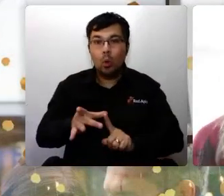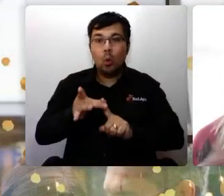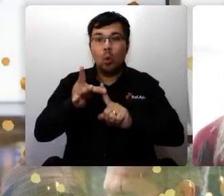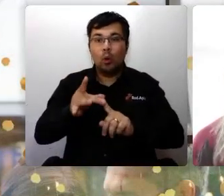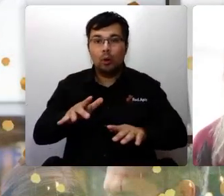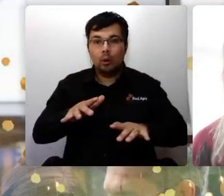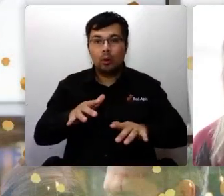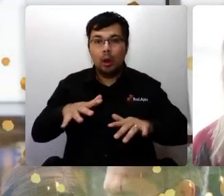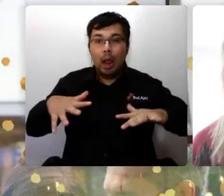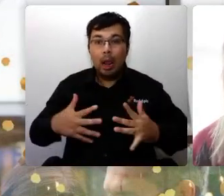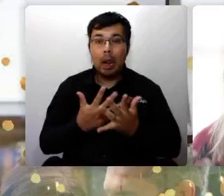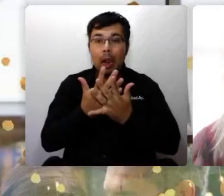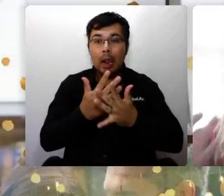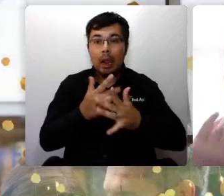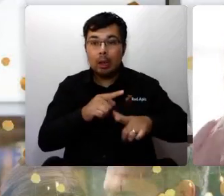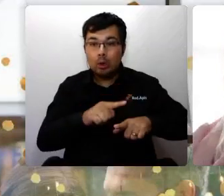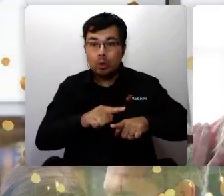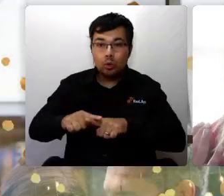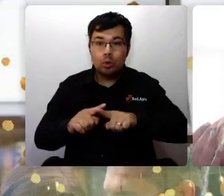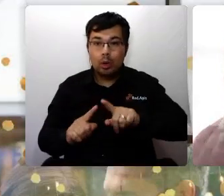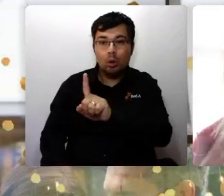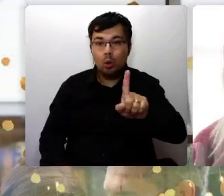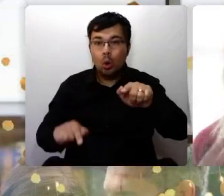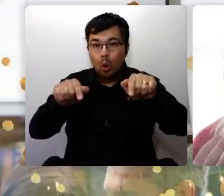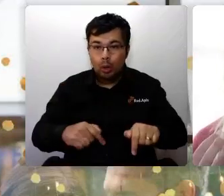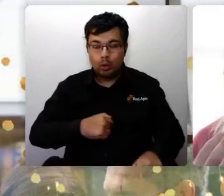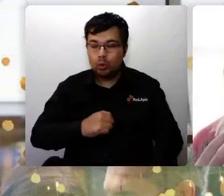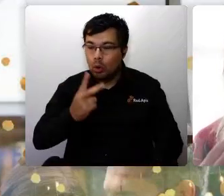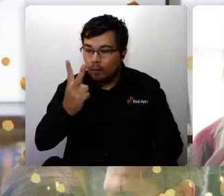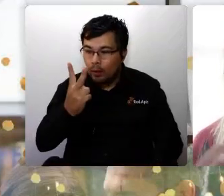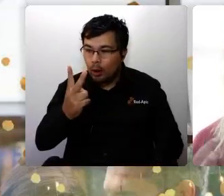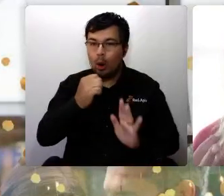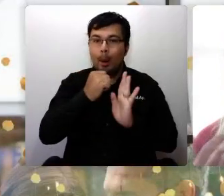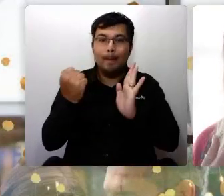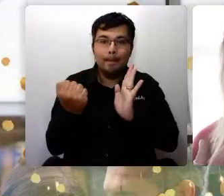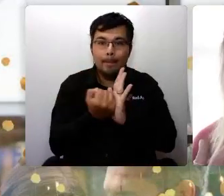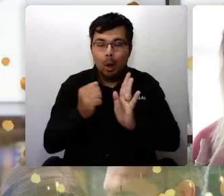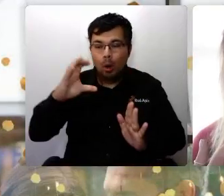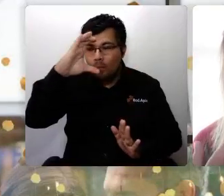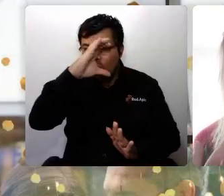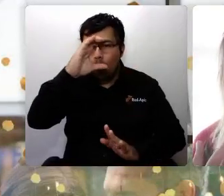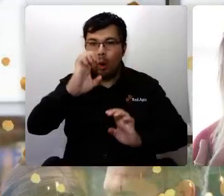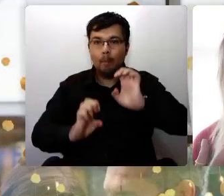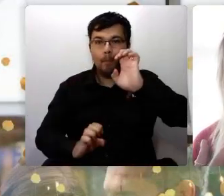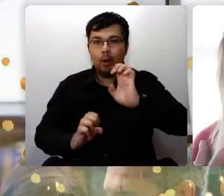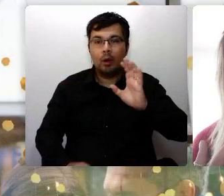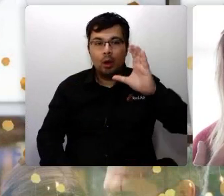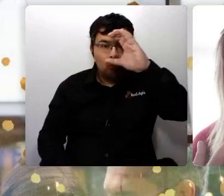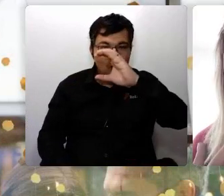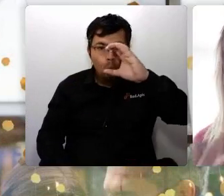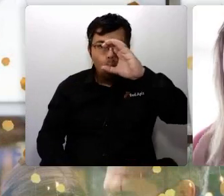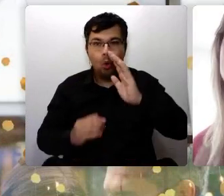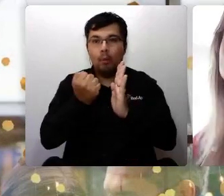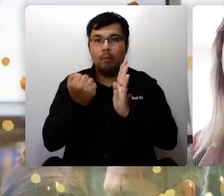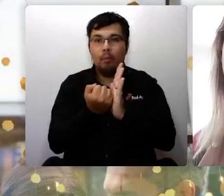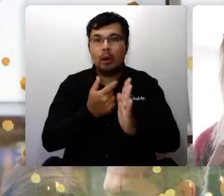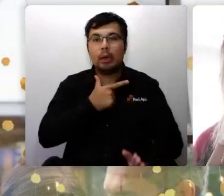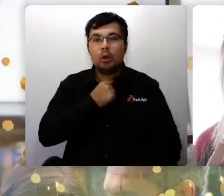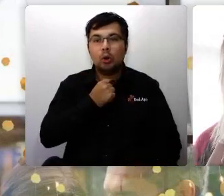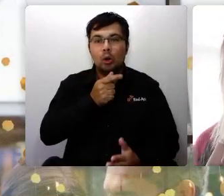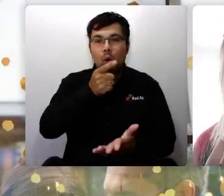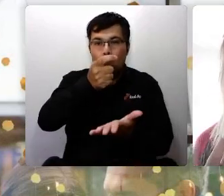sociales, sino que hoy día directamente yo sigo marcas, busco empresas, busco marcas que yo quisiera comprar, productos